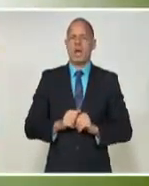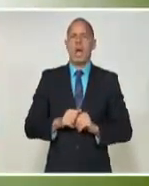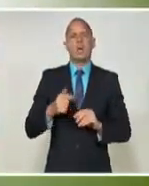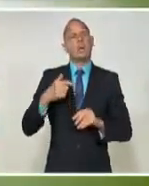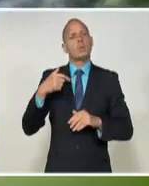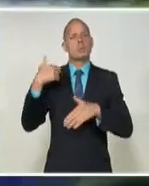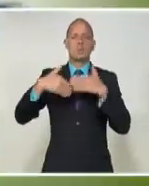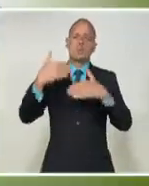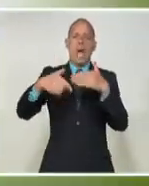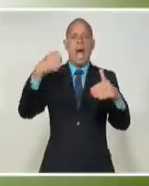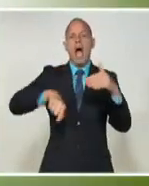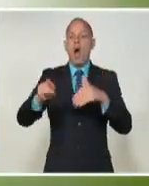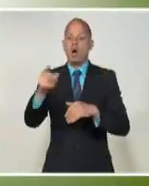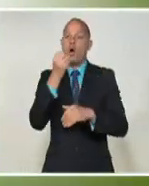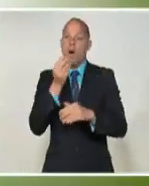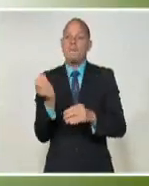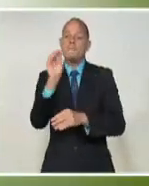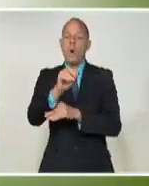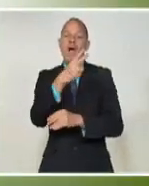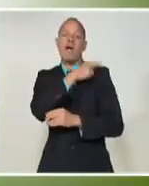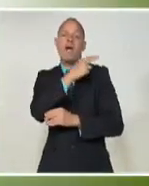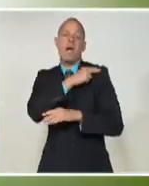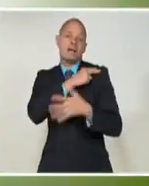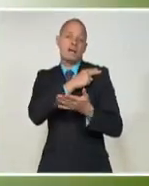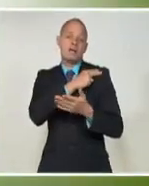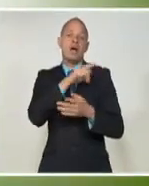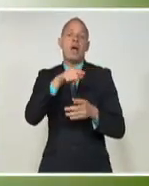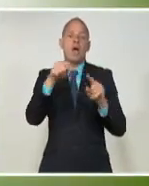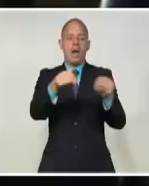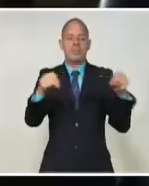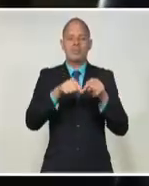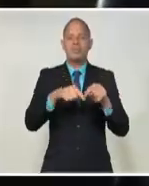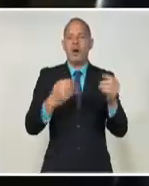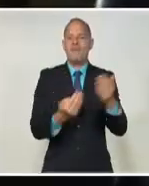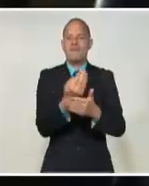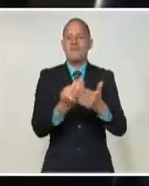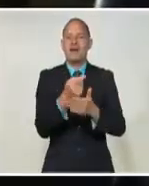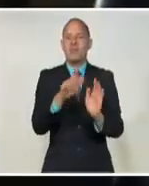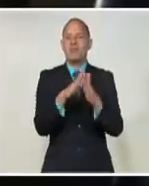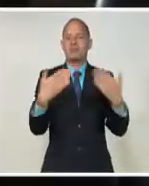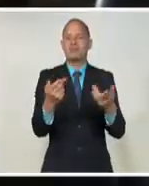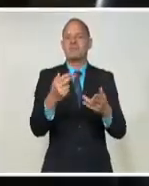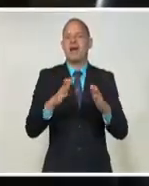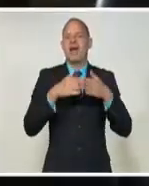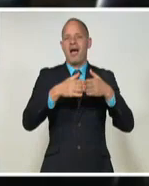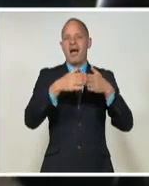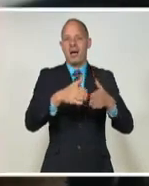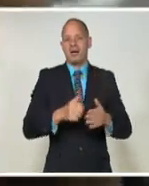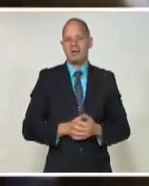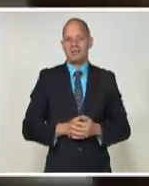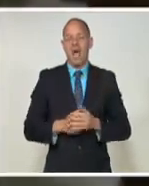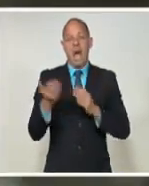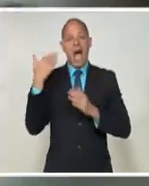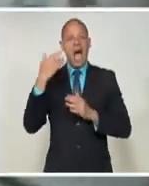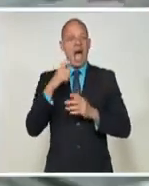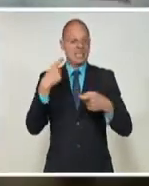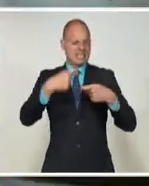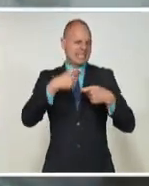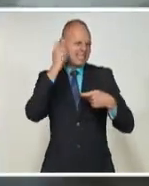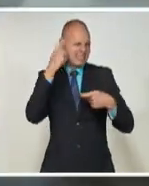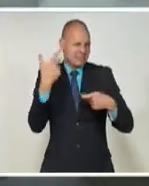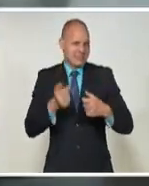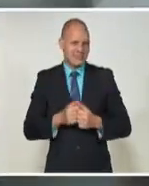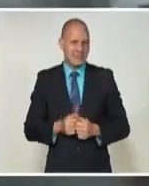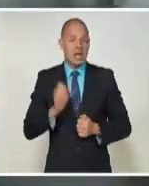del periódico Granma confiesa que aquella elección le generó múltiples problemas con su esposa. Era casi